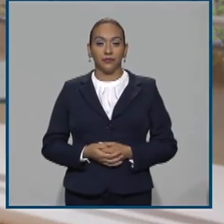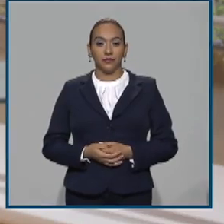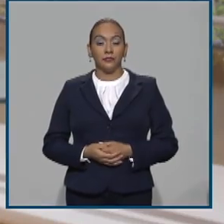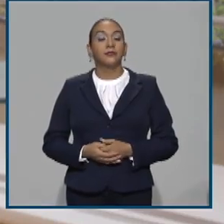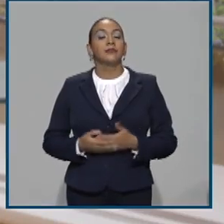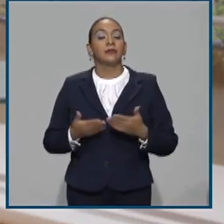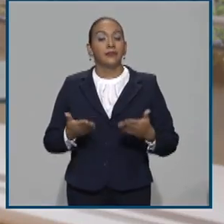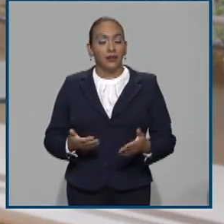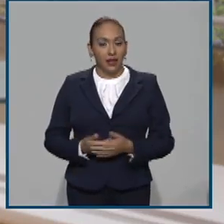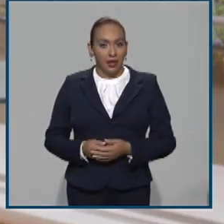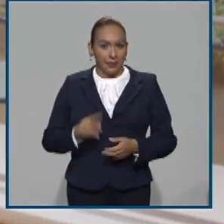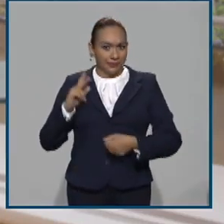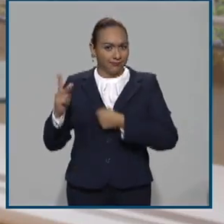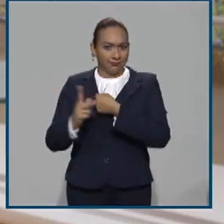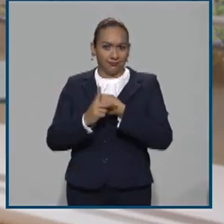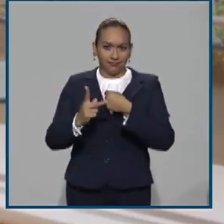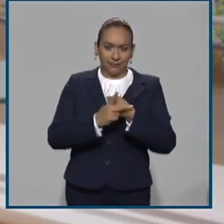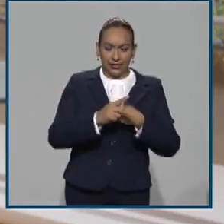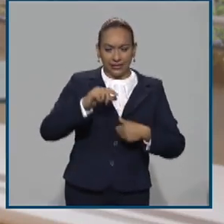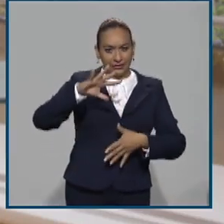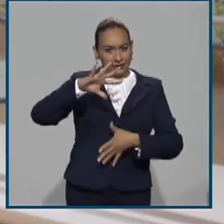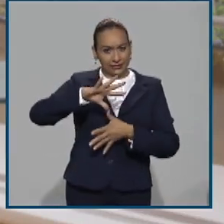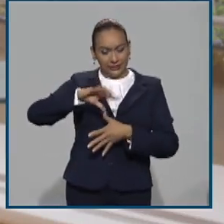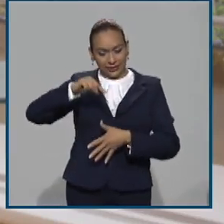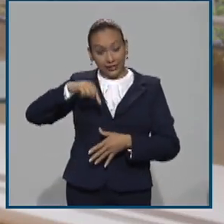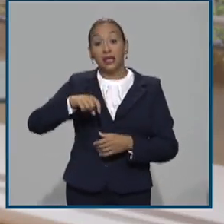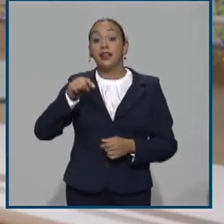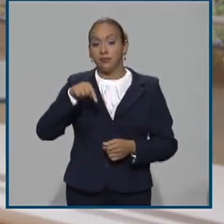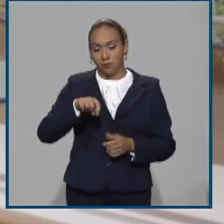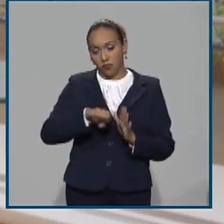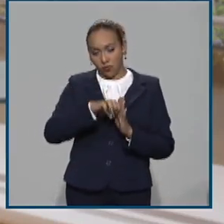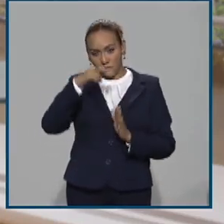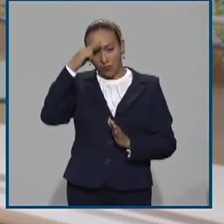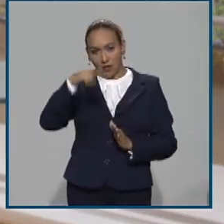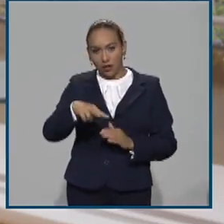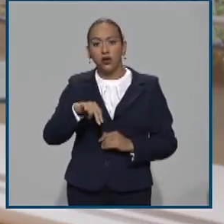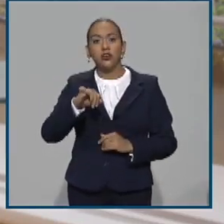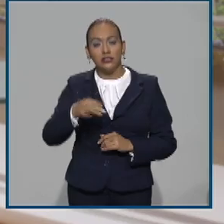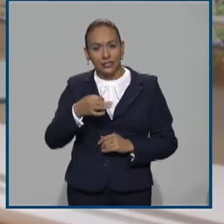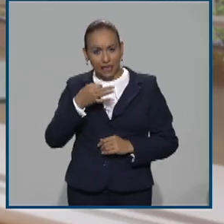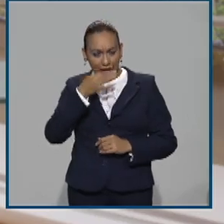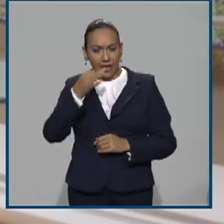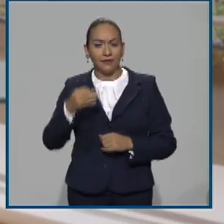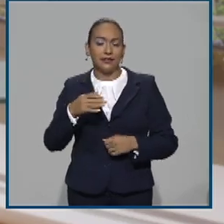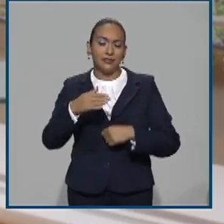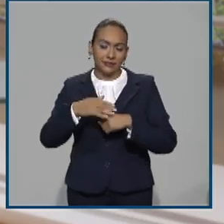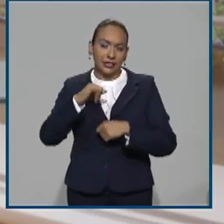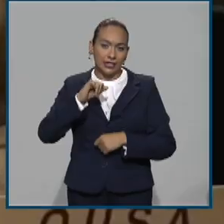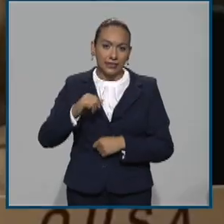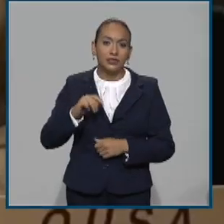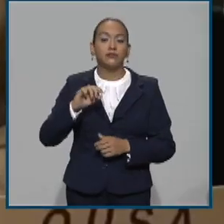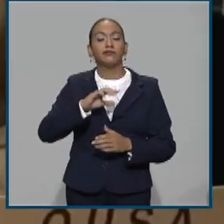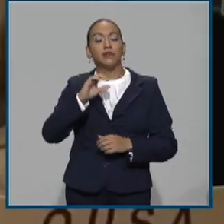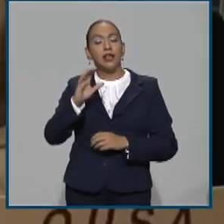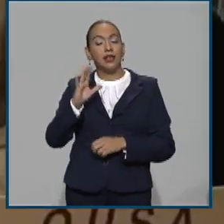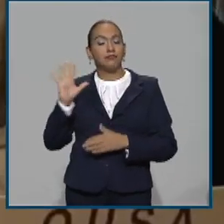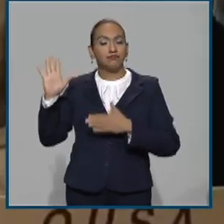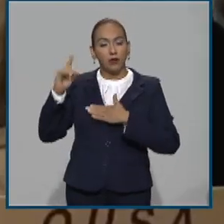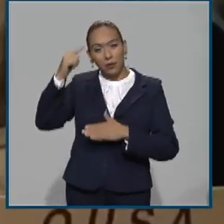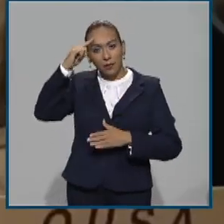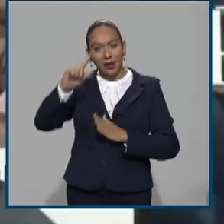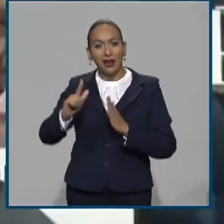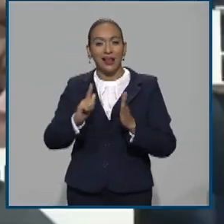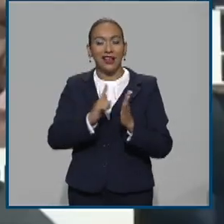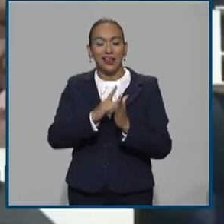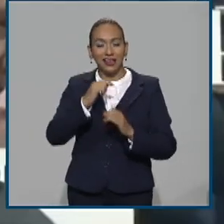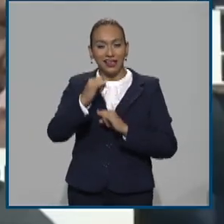Y a pesar de que varios países de América Latina, entre ellos México, han ratificado compromisos internacionales en materia de seguridad social,